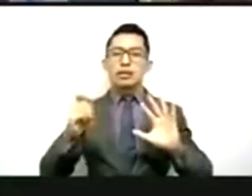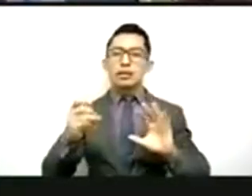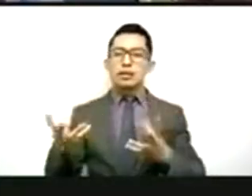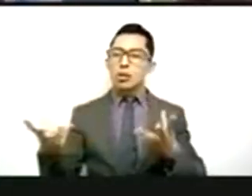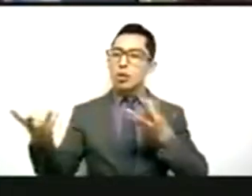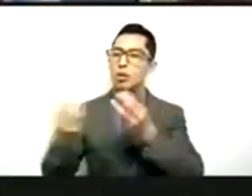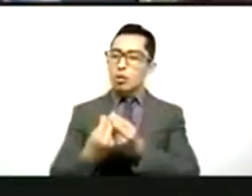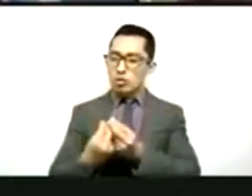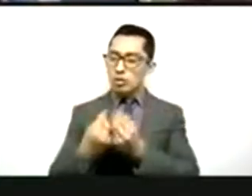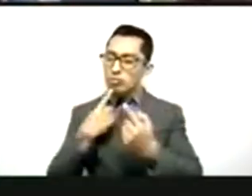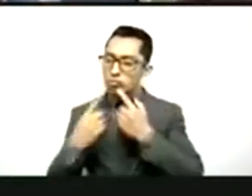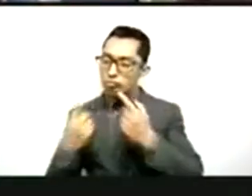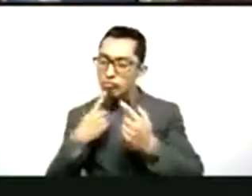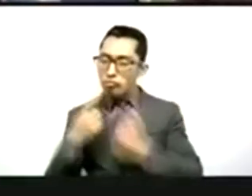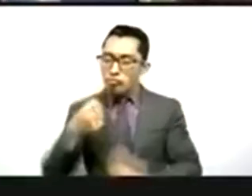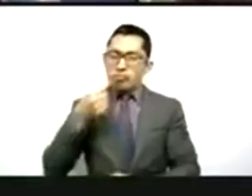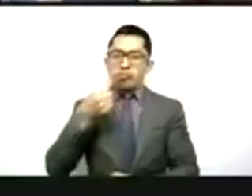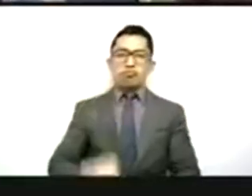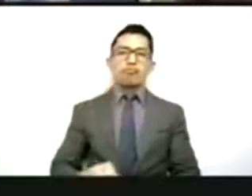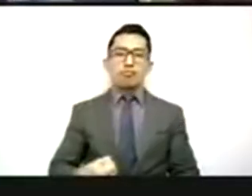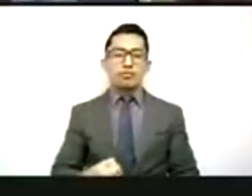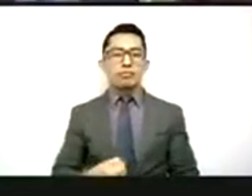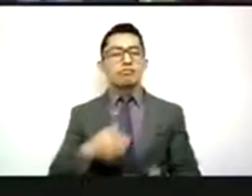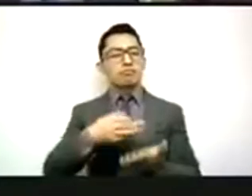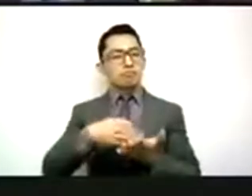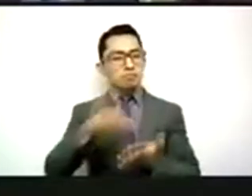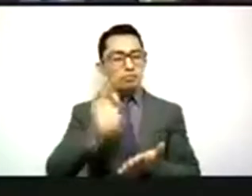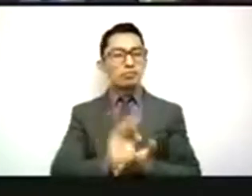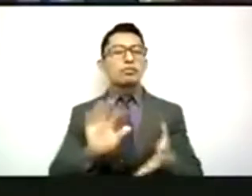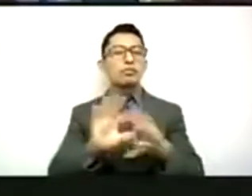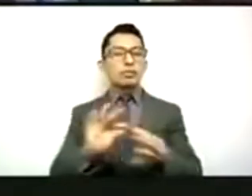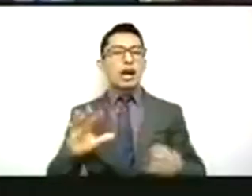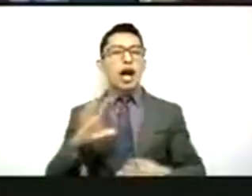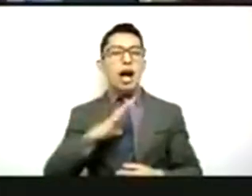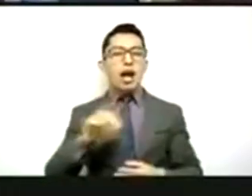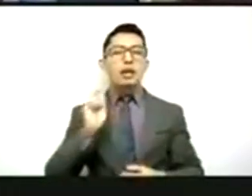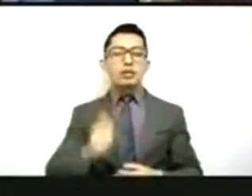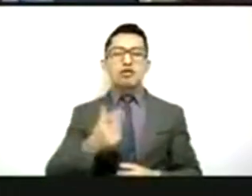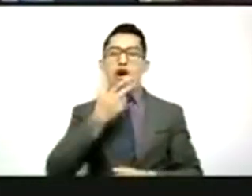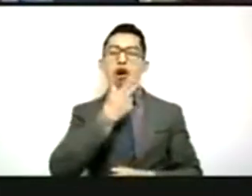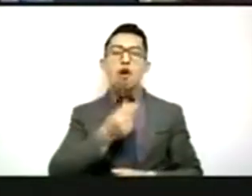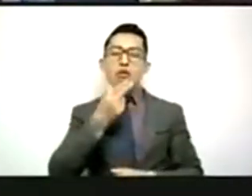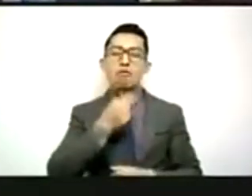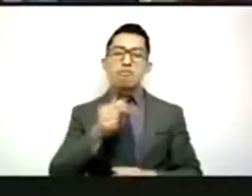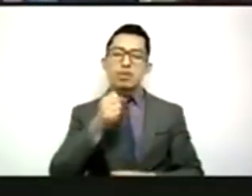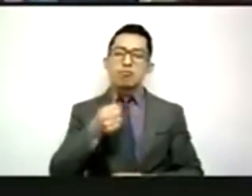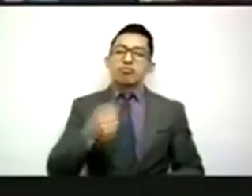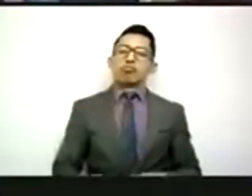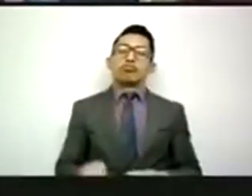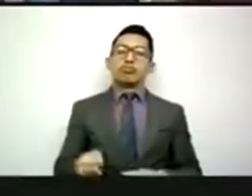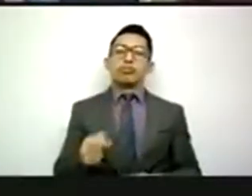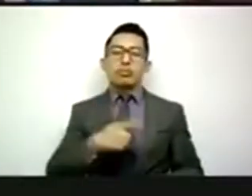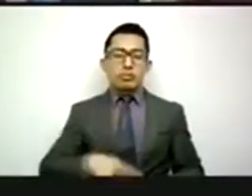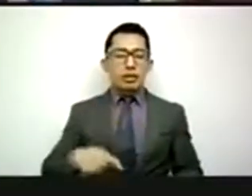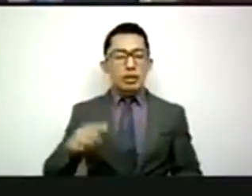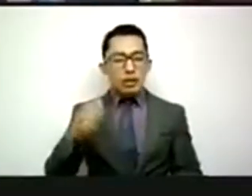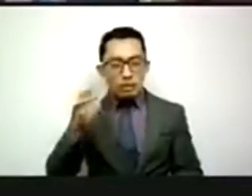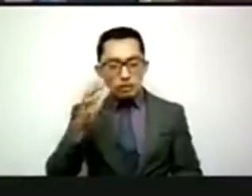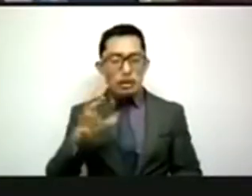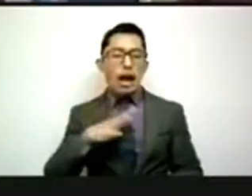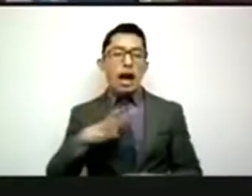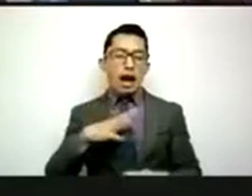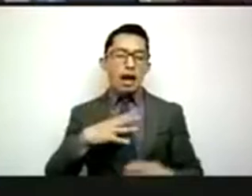voz ante el evidente abuso patriarcal, ante el evidente abuso, acoso